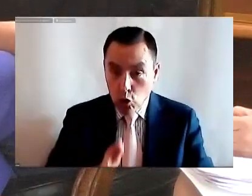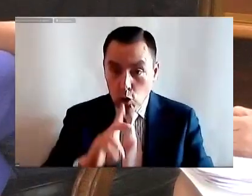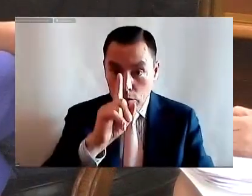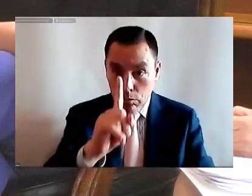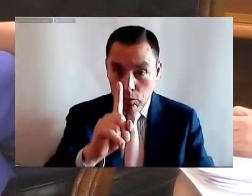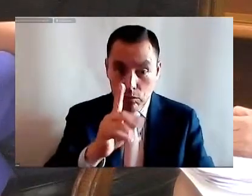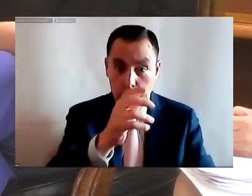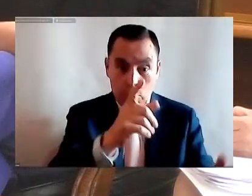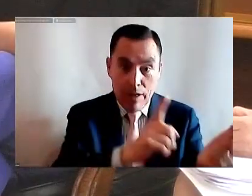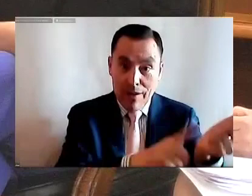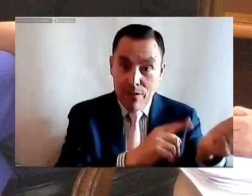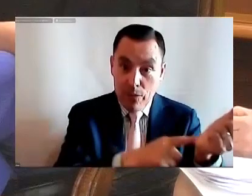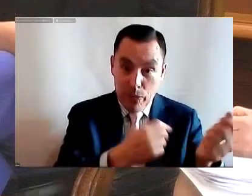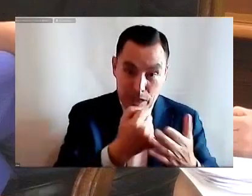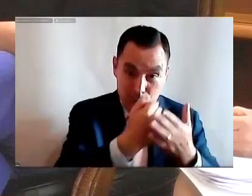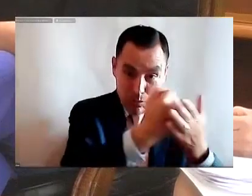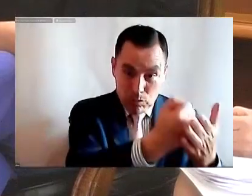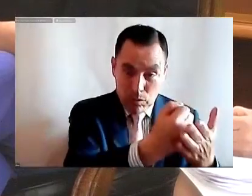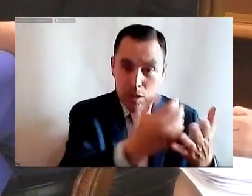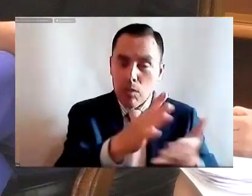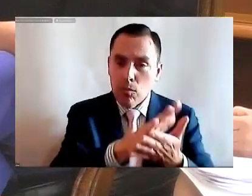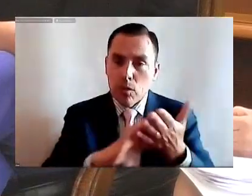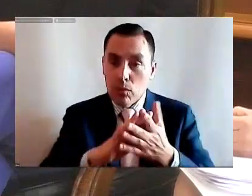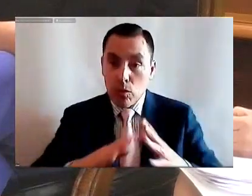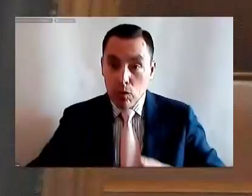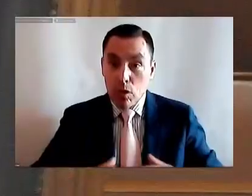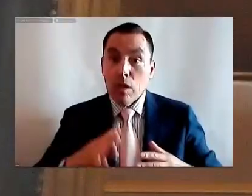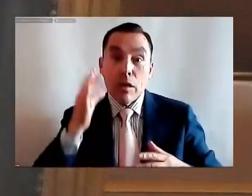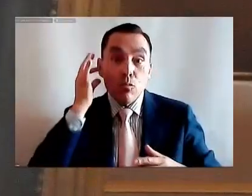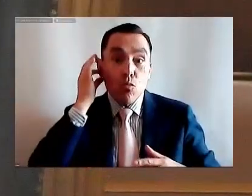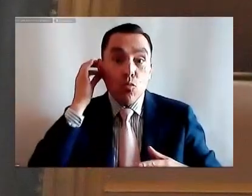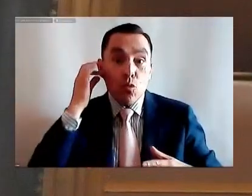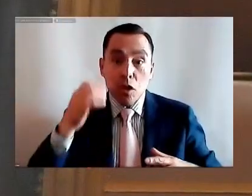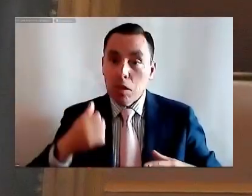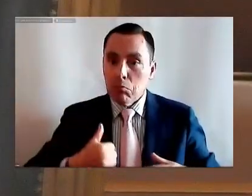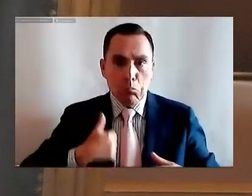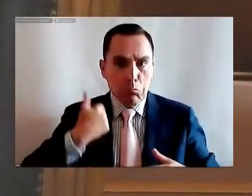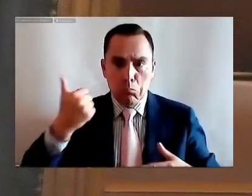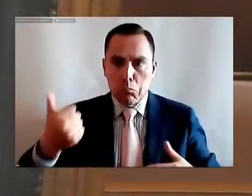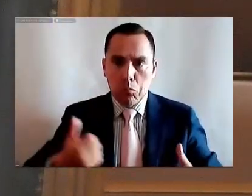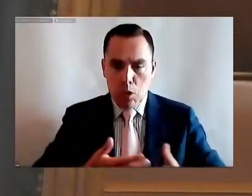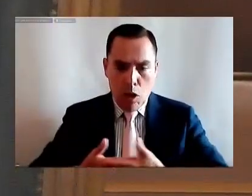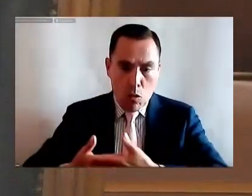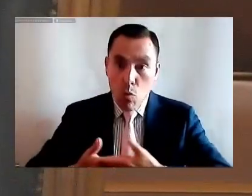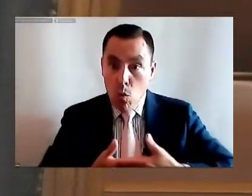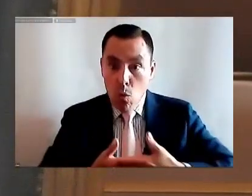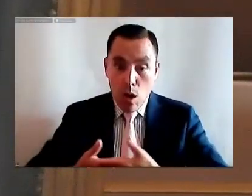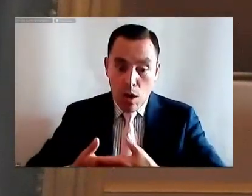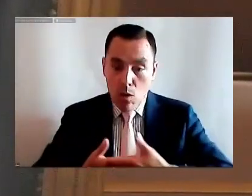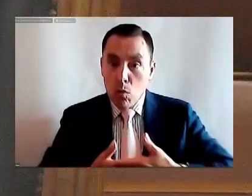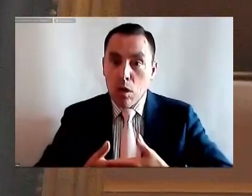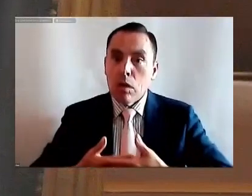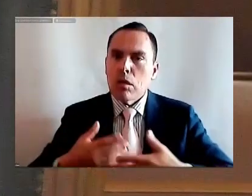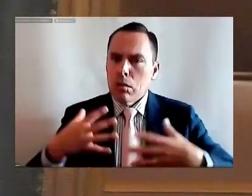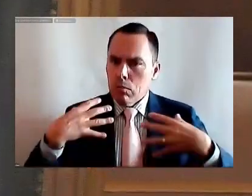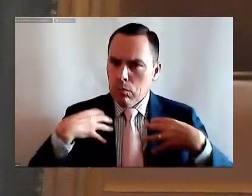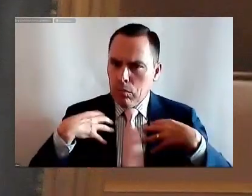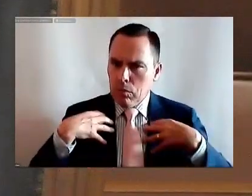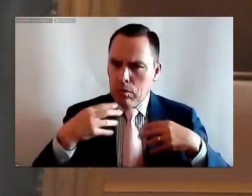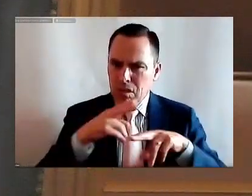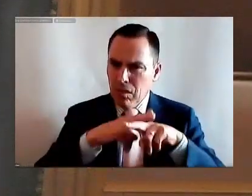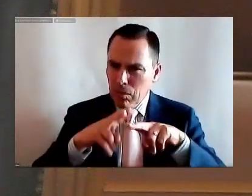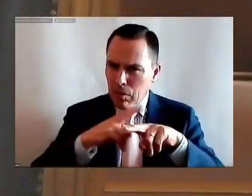que descansa en la voluntad de la mujer? ¿Tenemos opción real de modificar esas normas